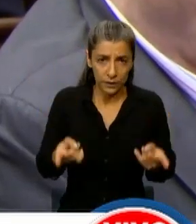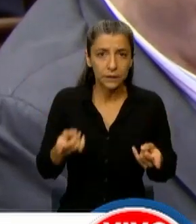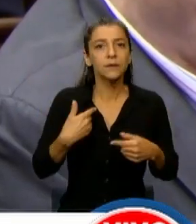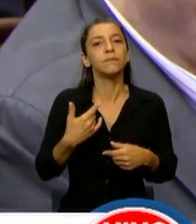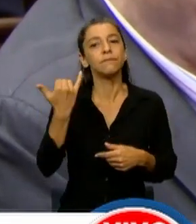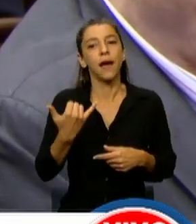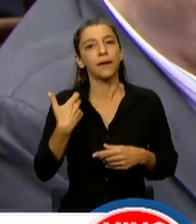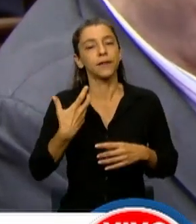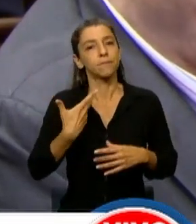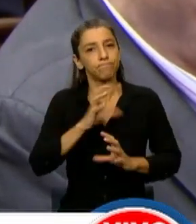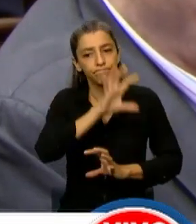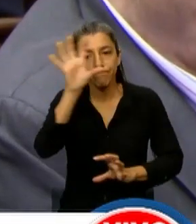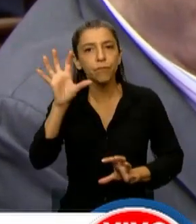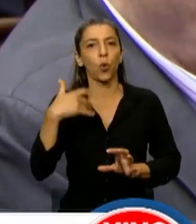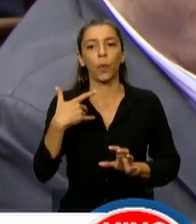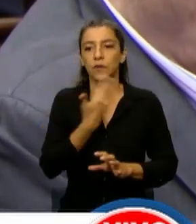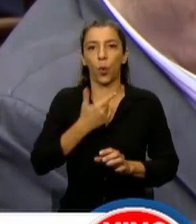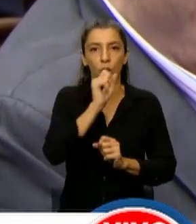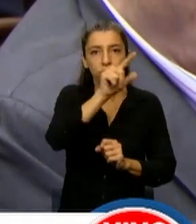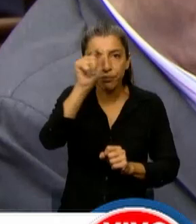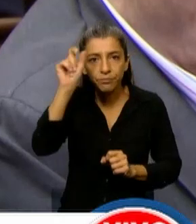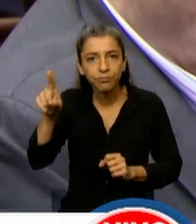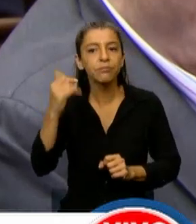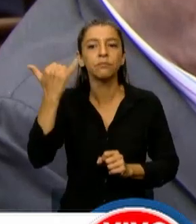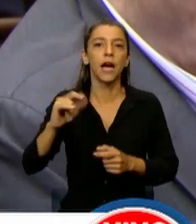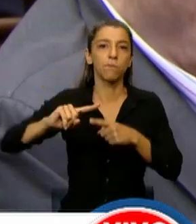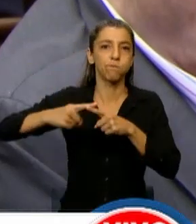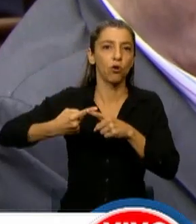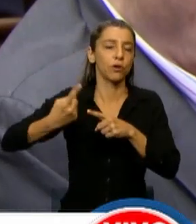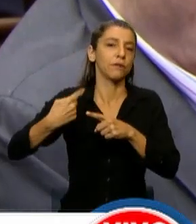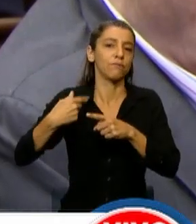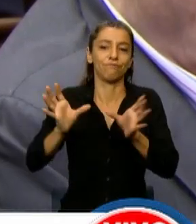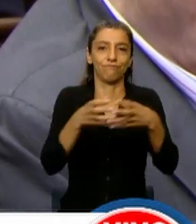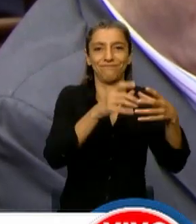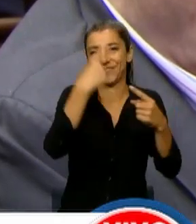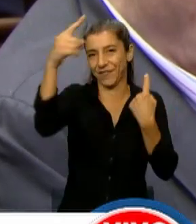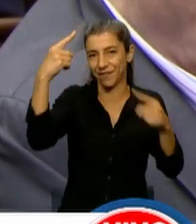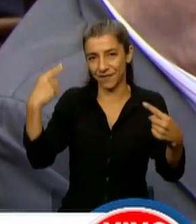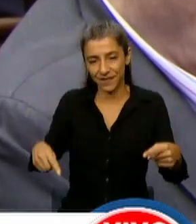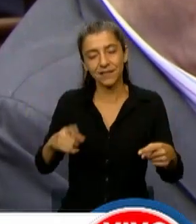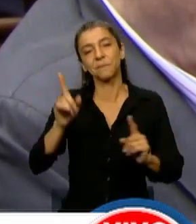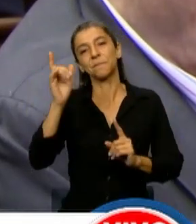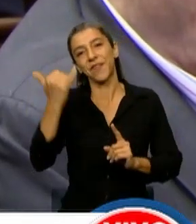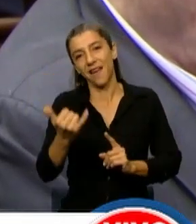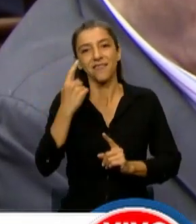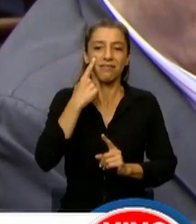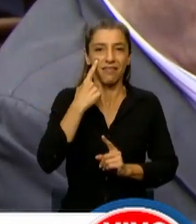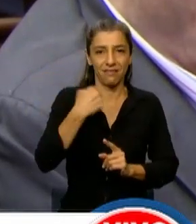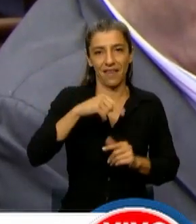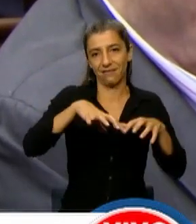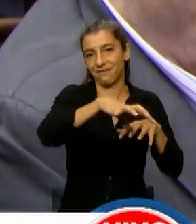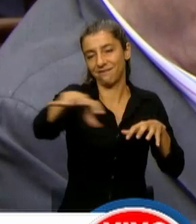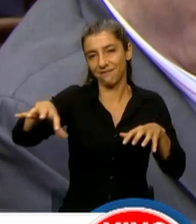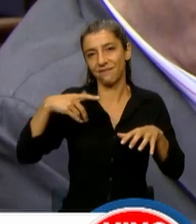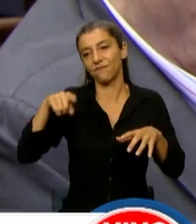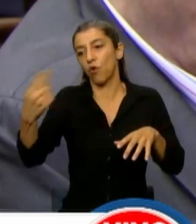de gobierno. Hay gobiernos provinciales, distintos signos políticos, hay intendencias, distintos signos políticos. Y en